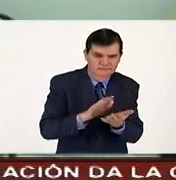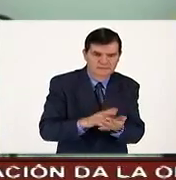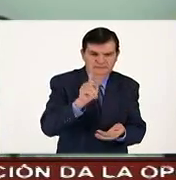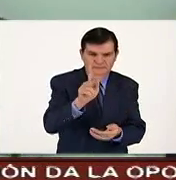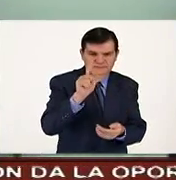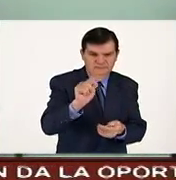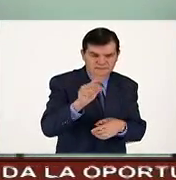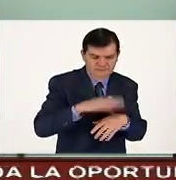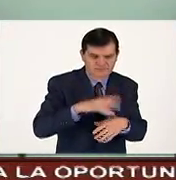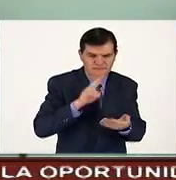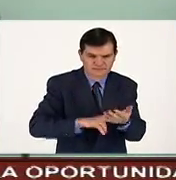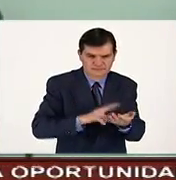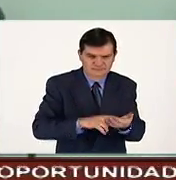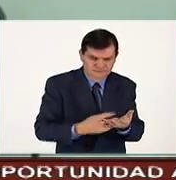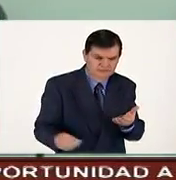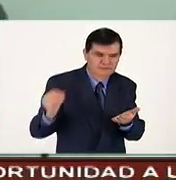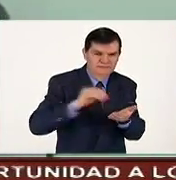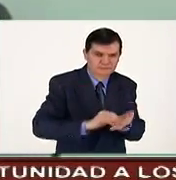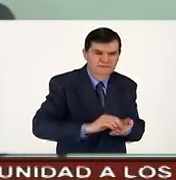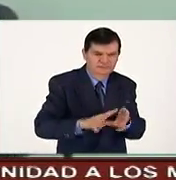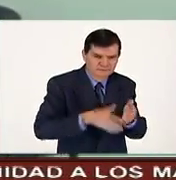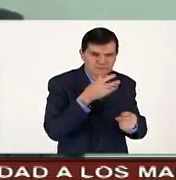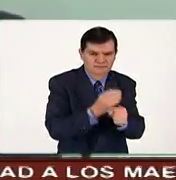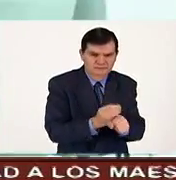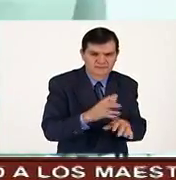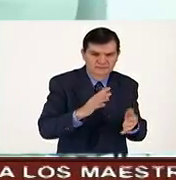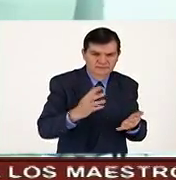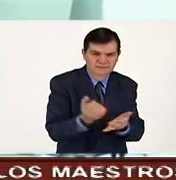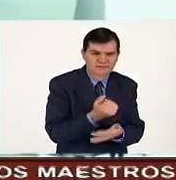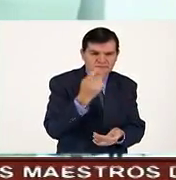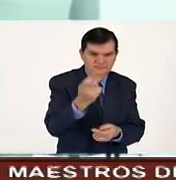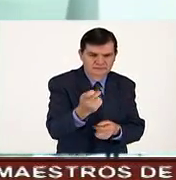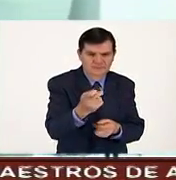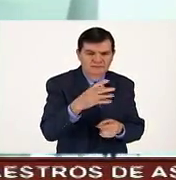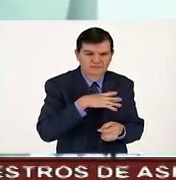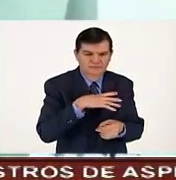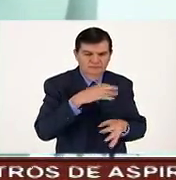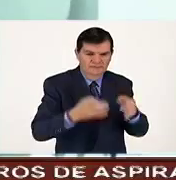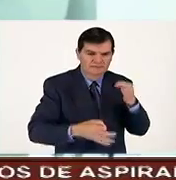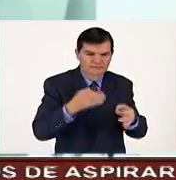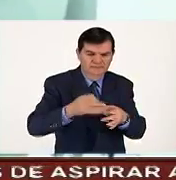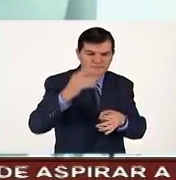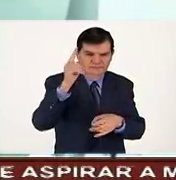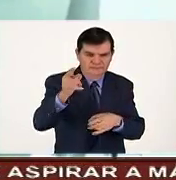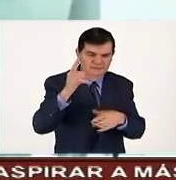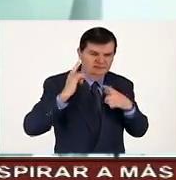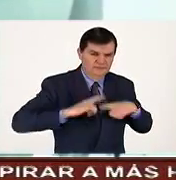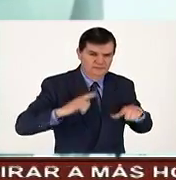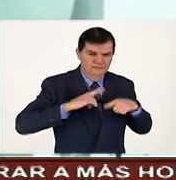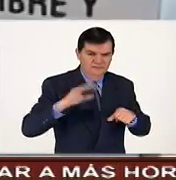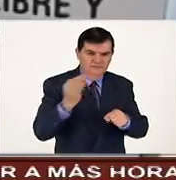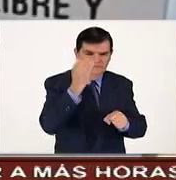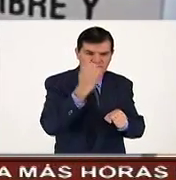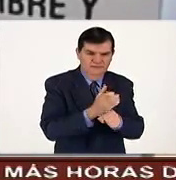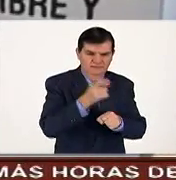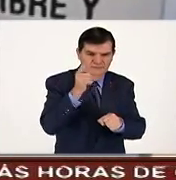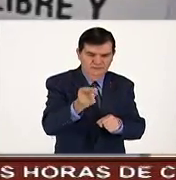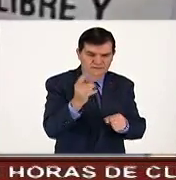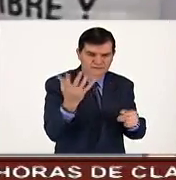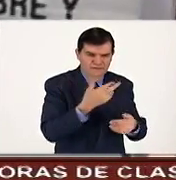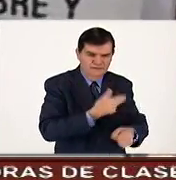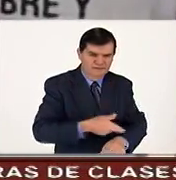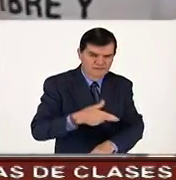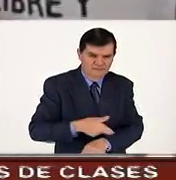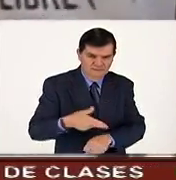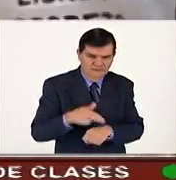la oportunidad de validar estos votos conseguidos en esta jornada luego de que el Tribunal Electoral del Poder Judicial de la Federación